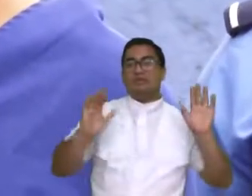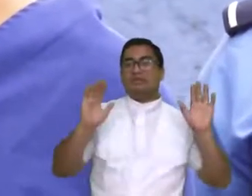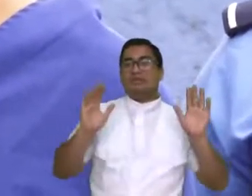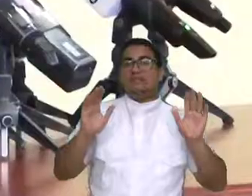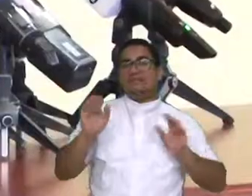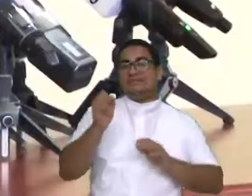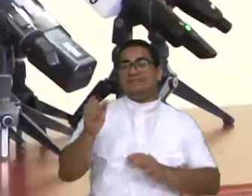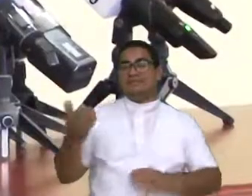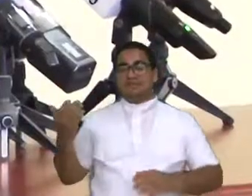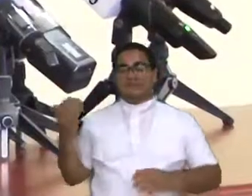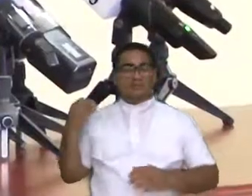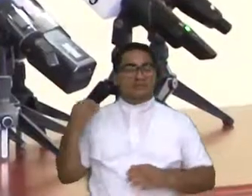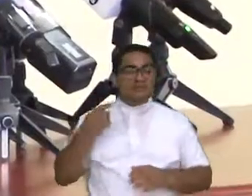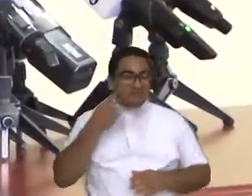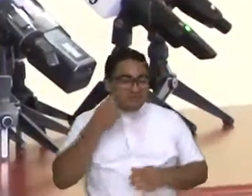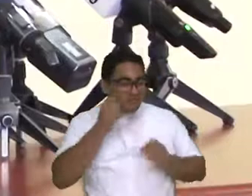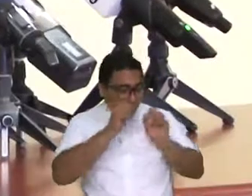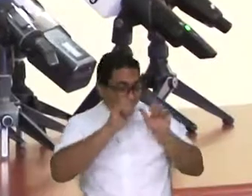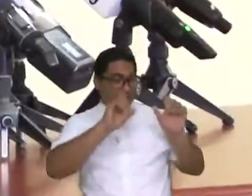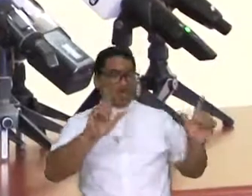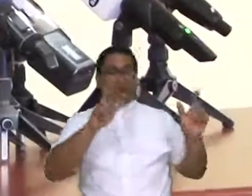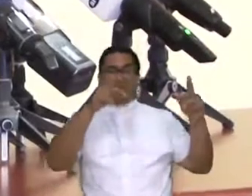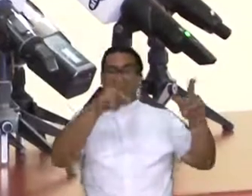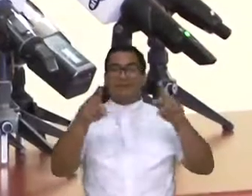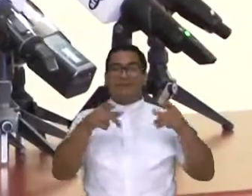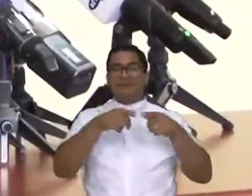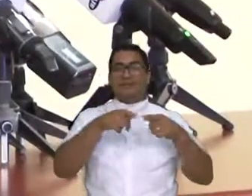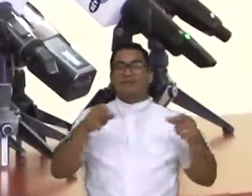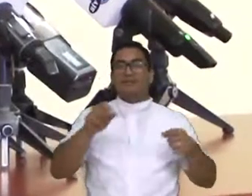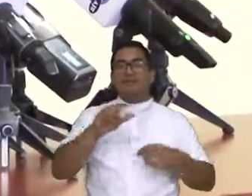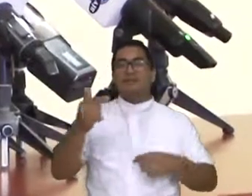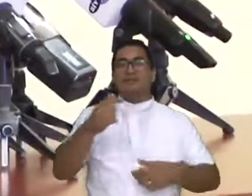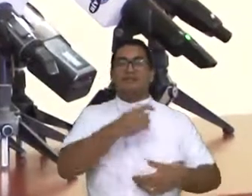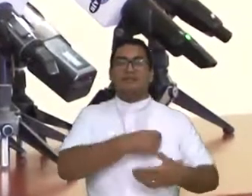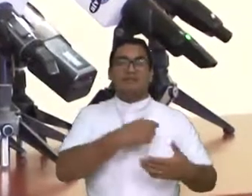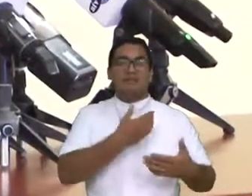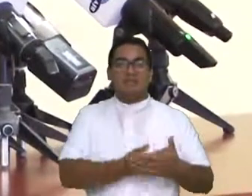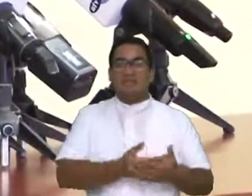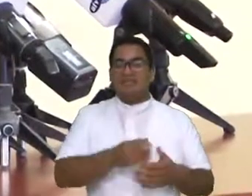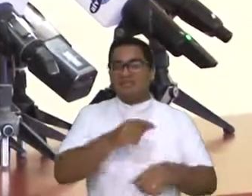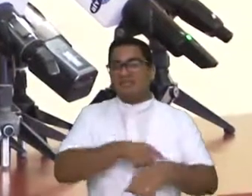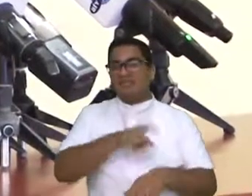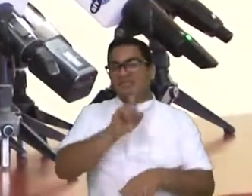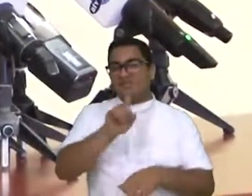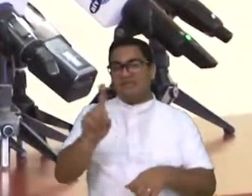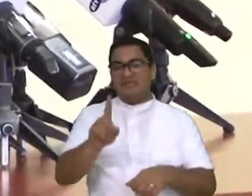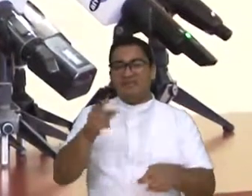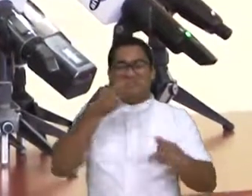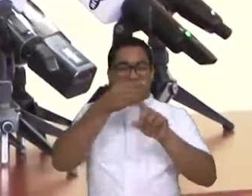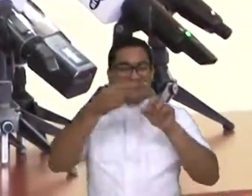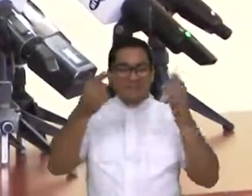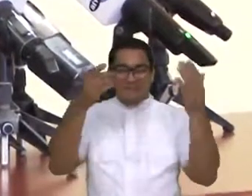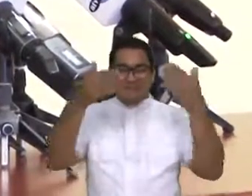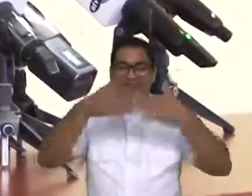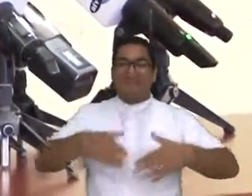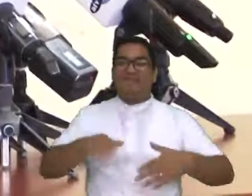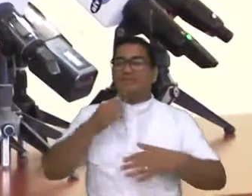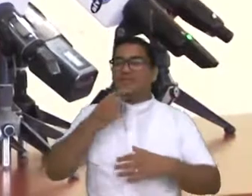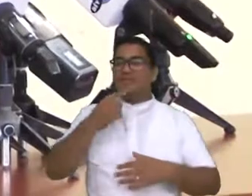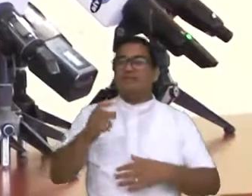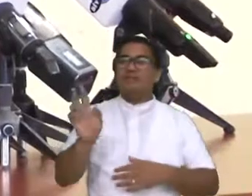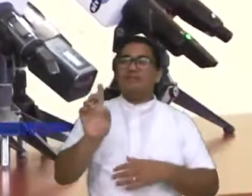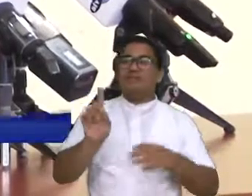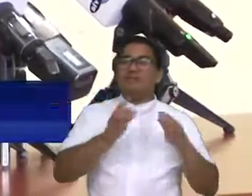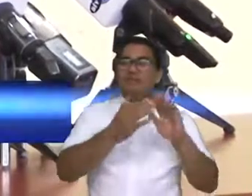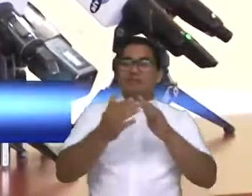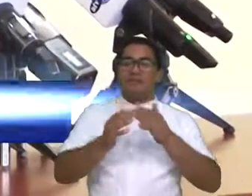pasado sábado. La fecha y hora de ocurrencia, el sábado 7 de marzo, aproximadamente a las 11:30 de la noche, en Vía Venezuela,